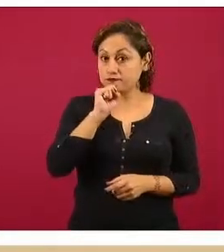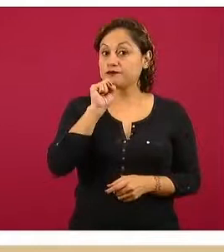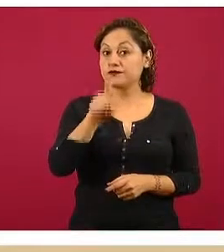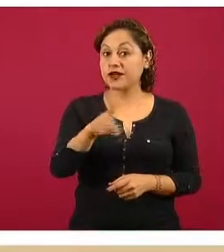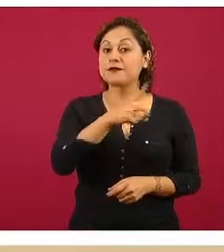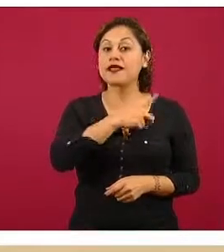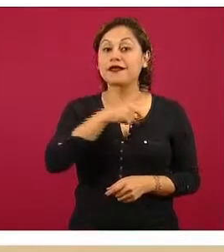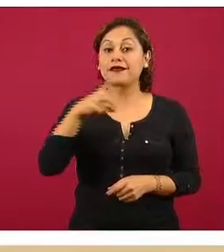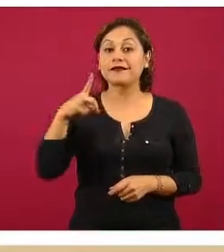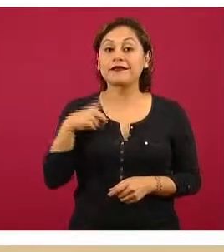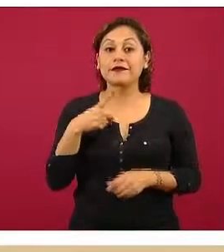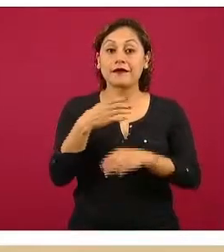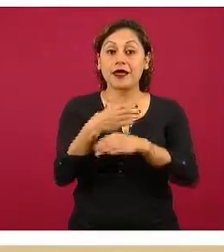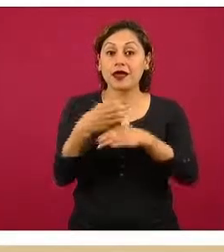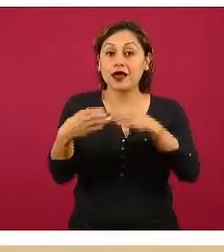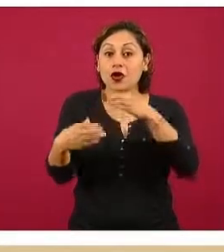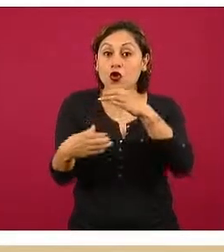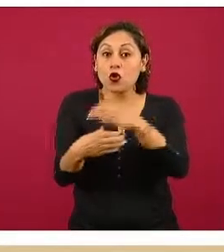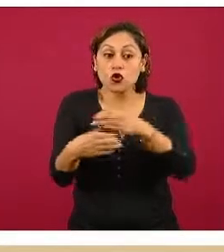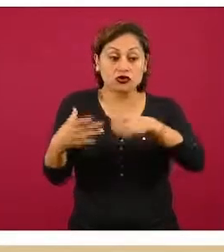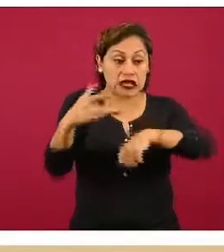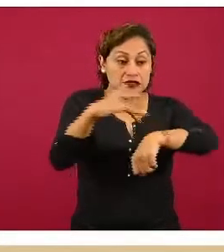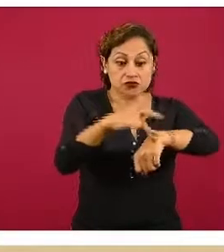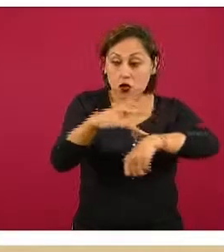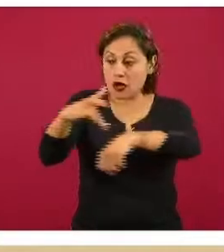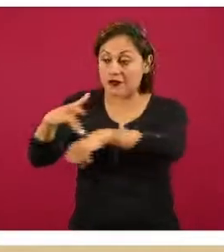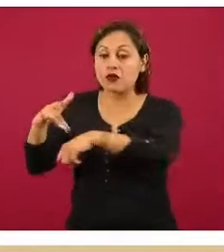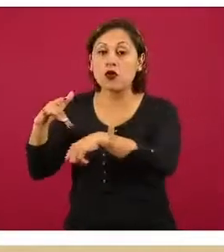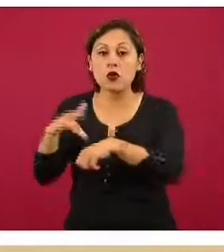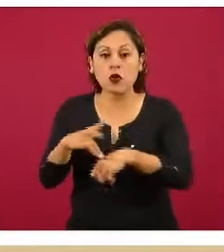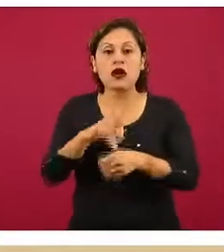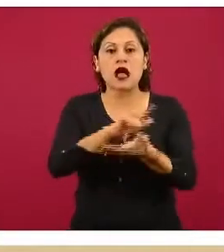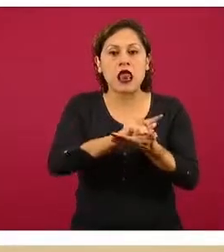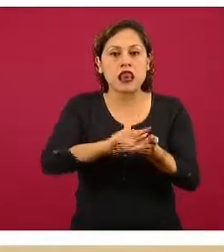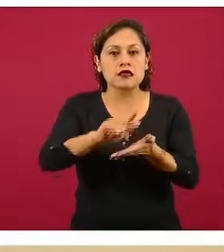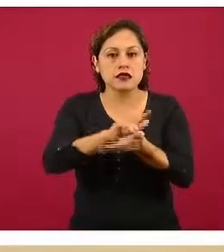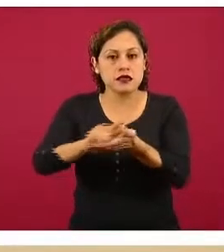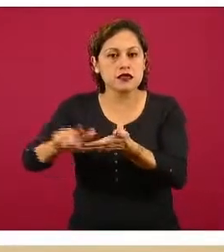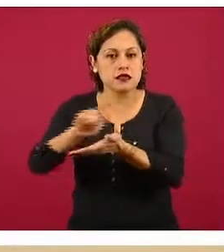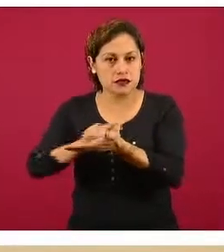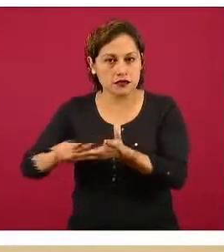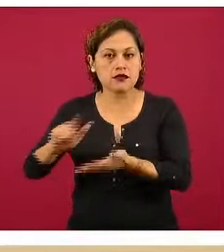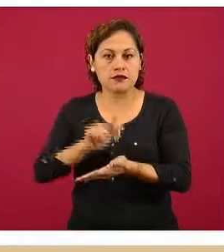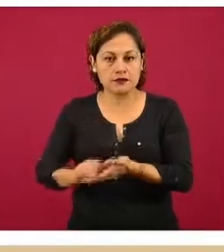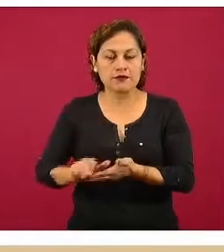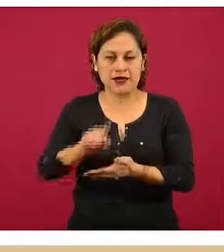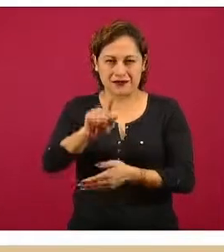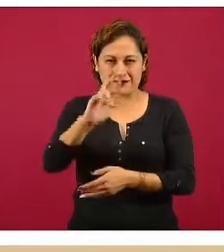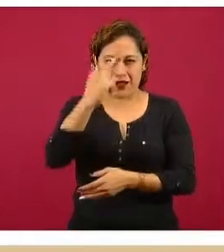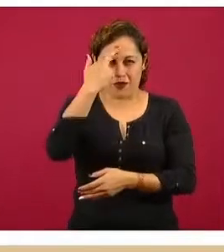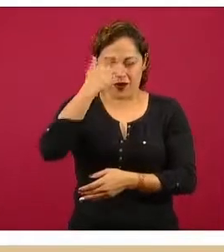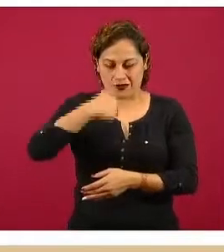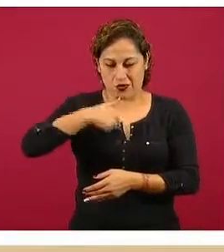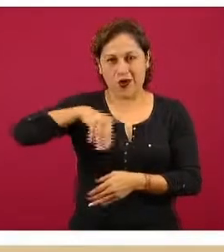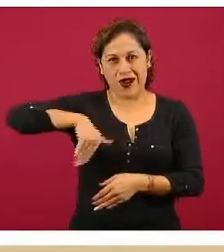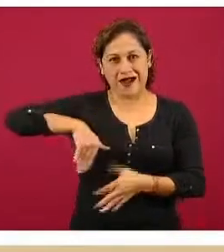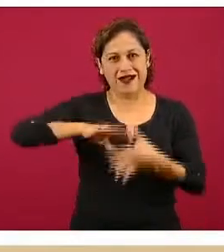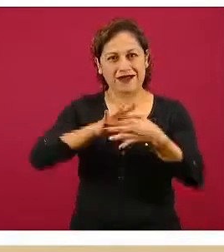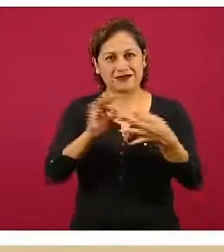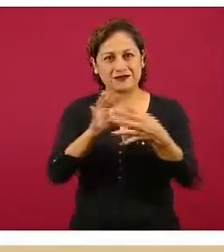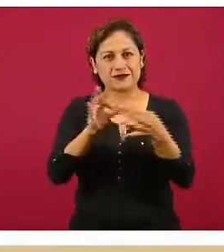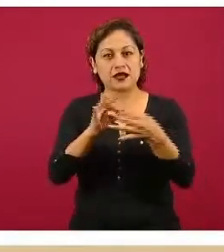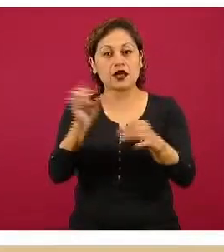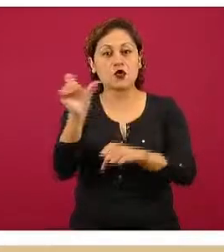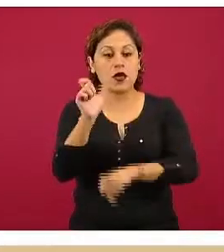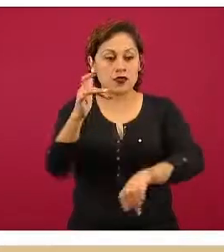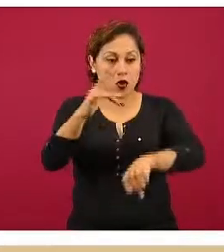las superficies que más se tocan. Vimos al principio de esta presentación que también pues al tocar, ¿no?, ciertas superficies